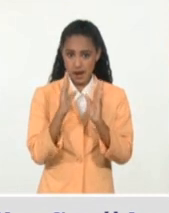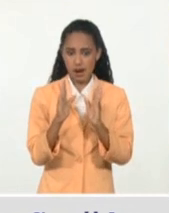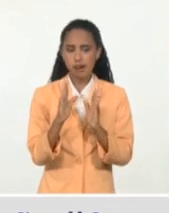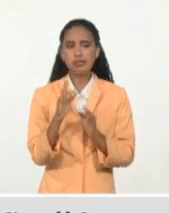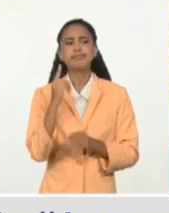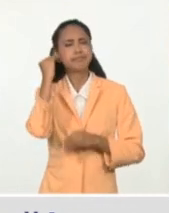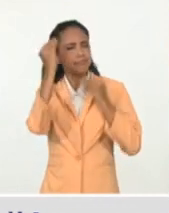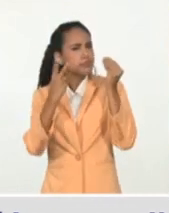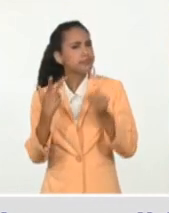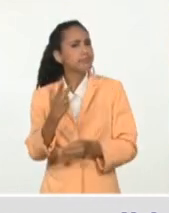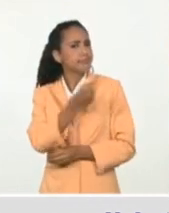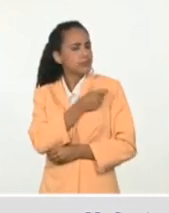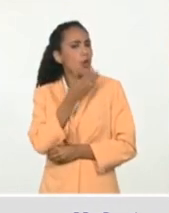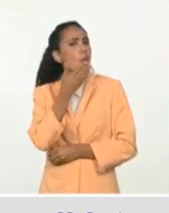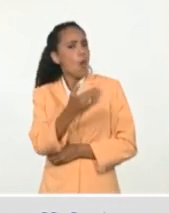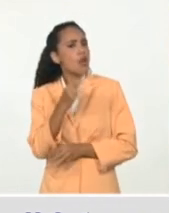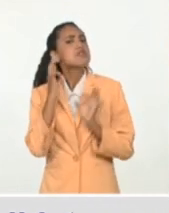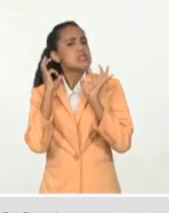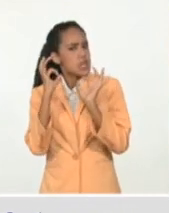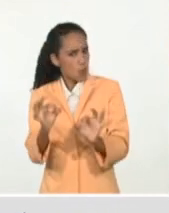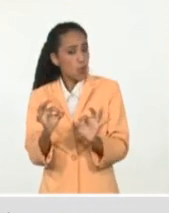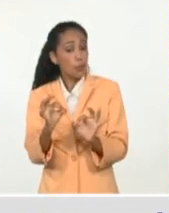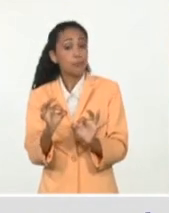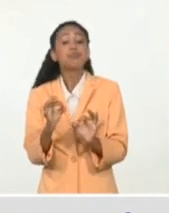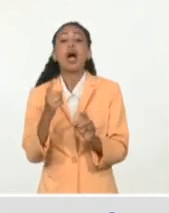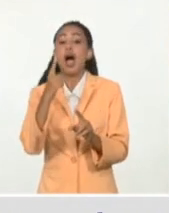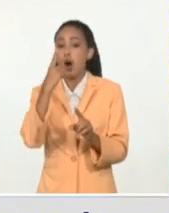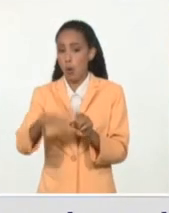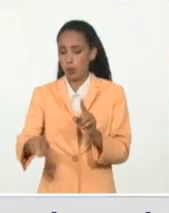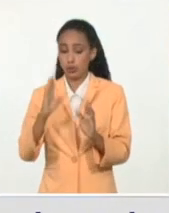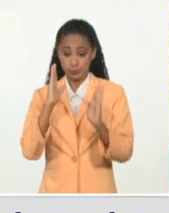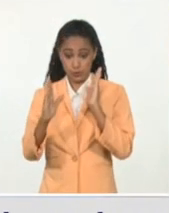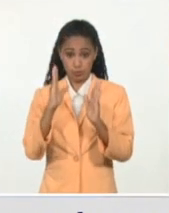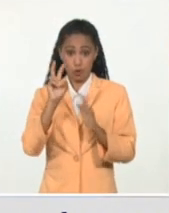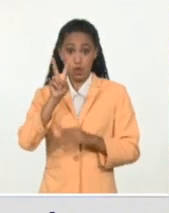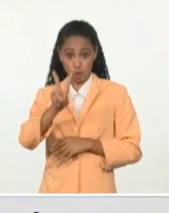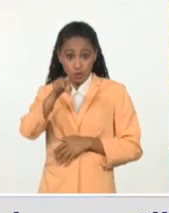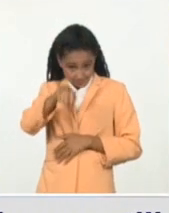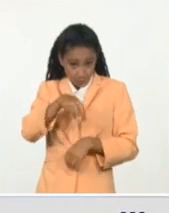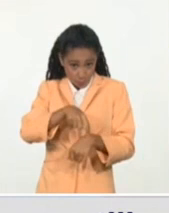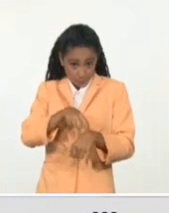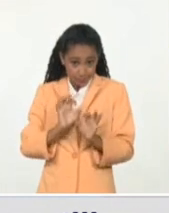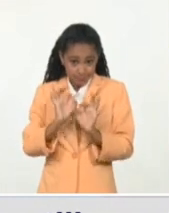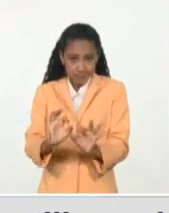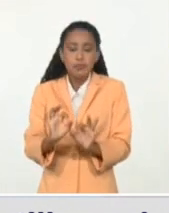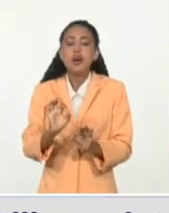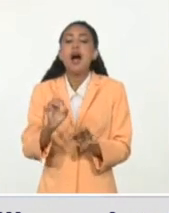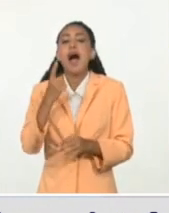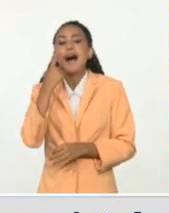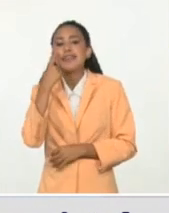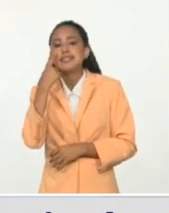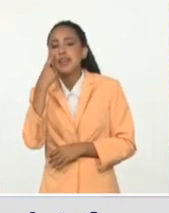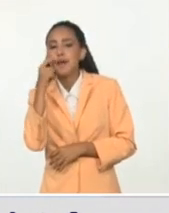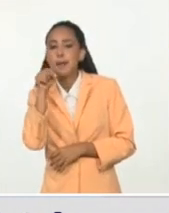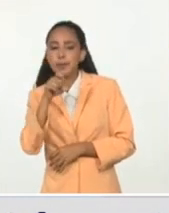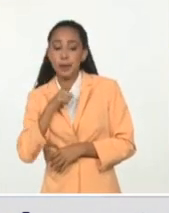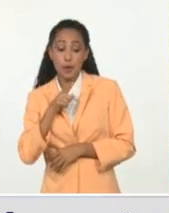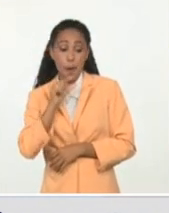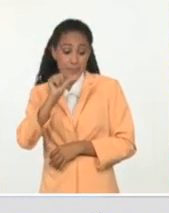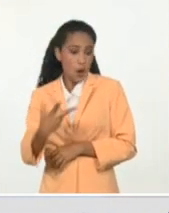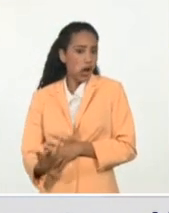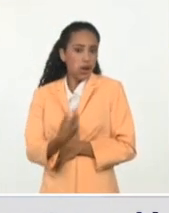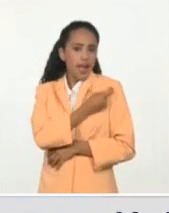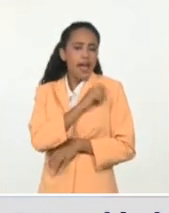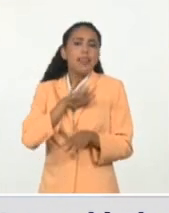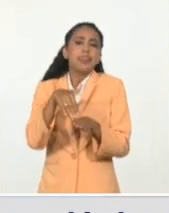vacunal. En una etapa fase 2, que es en la que nos encontramos, se mide la inmunogenicidad del candidato vacunal, que esto quiere